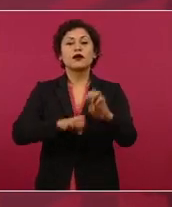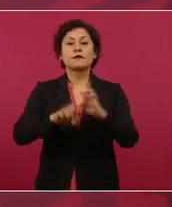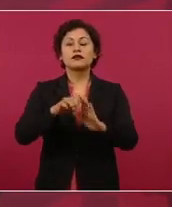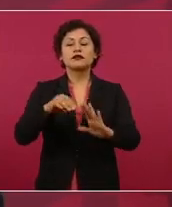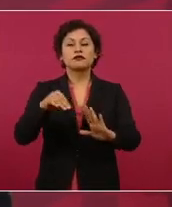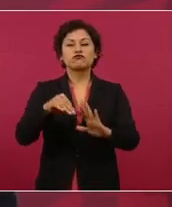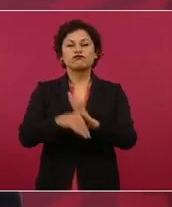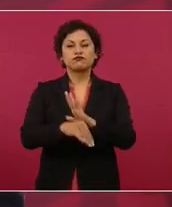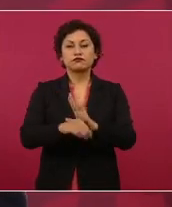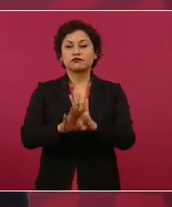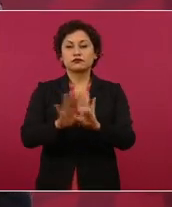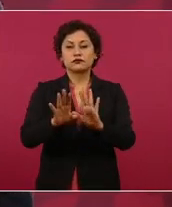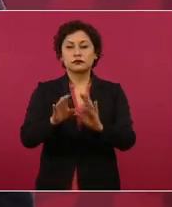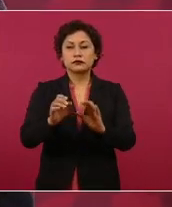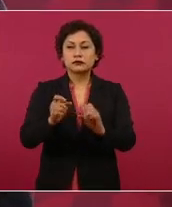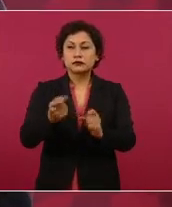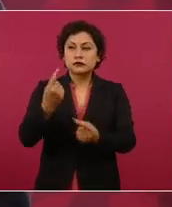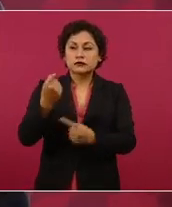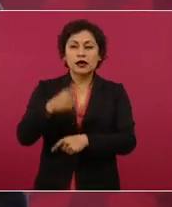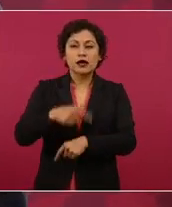Hornos,